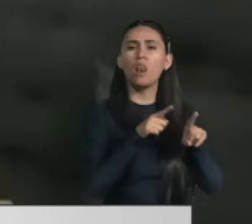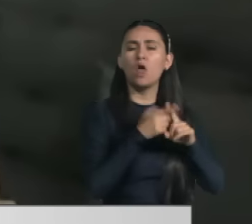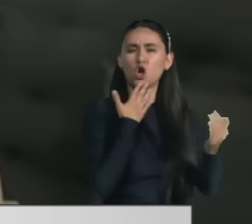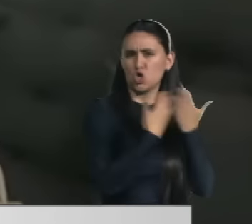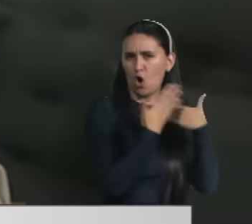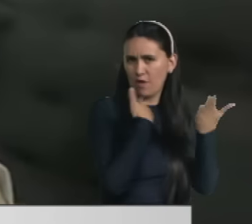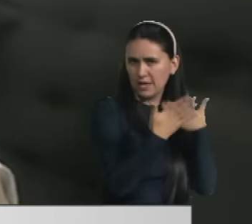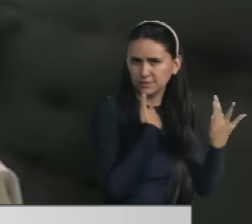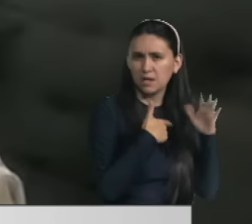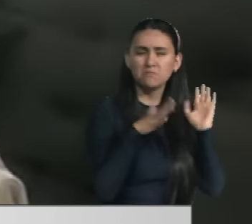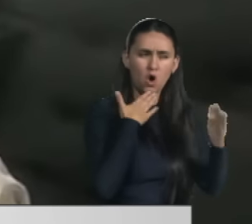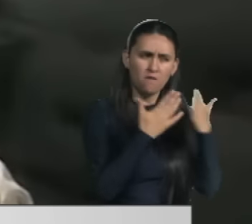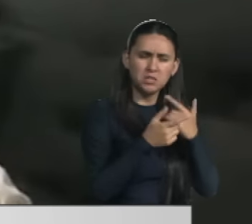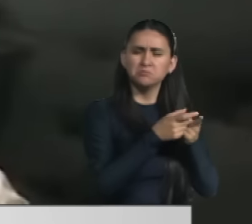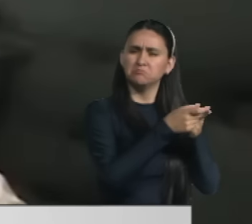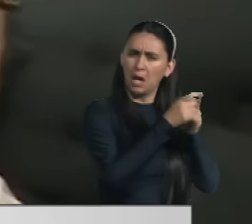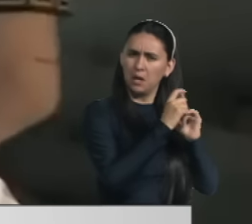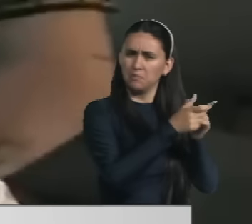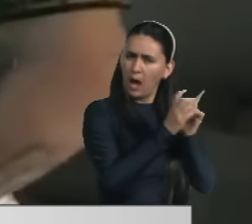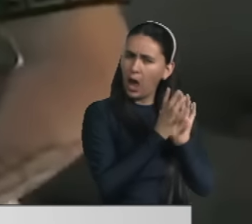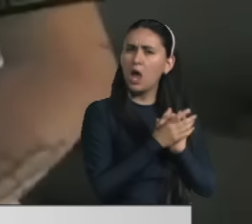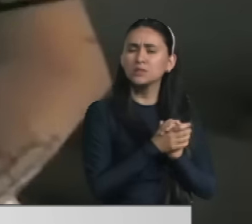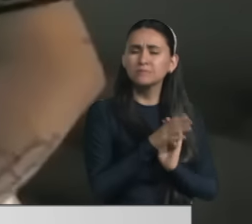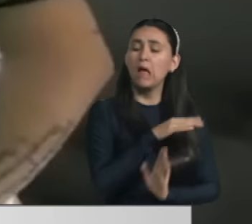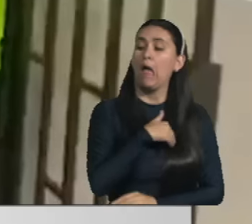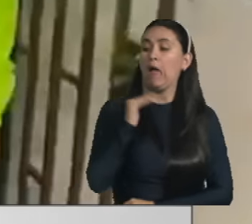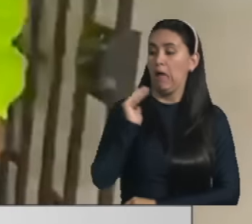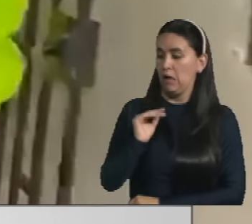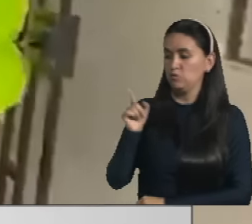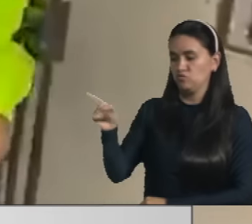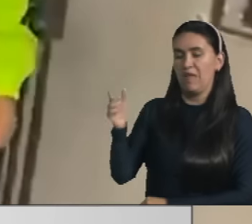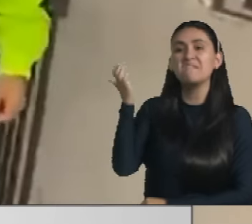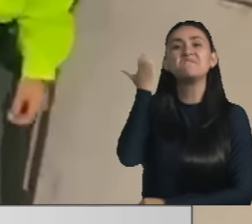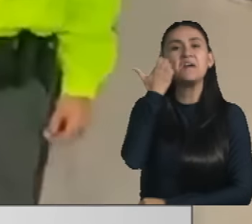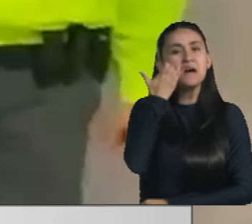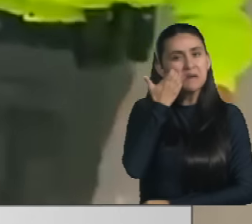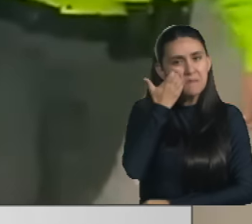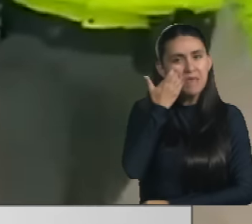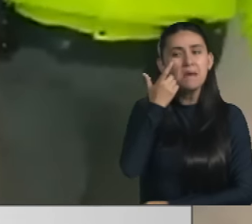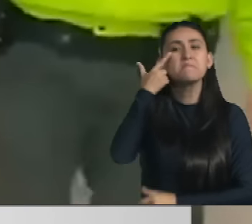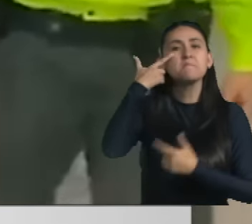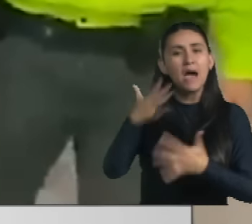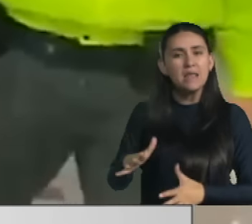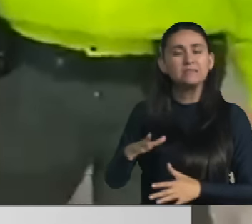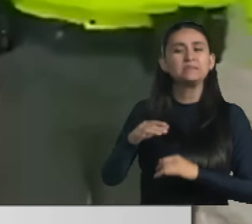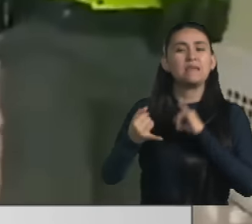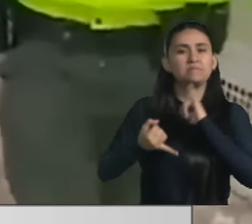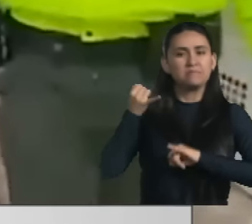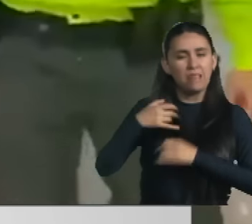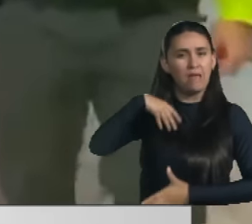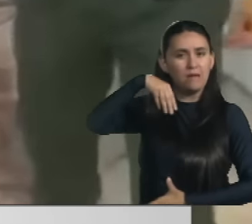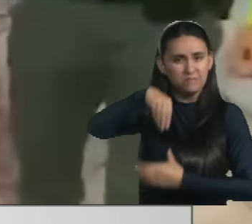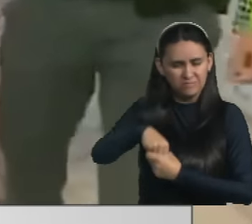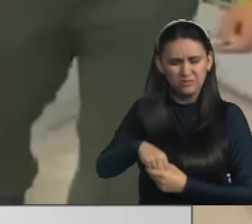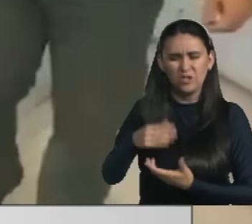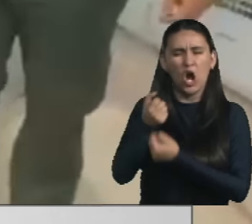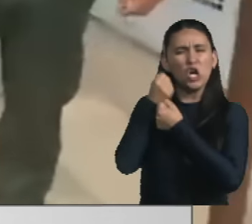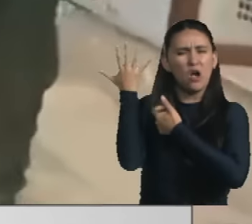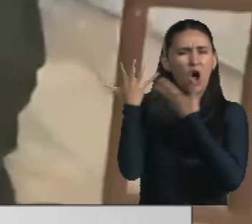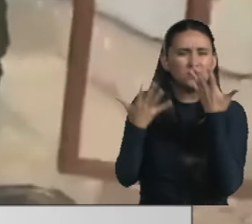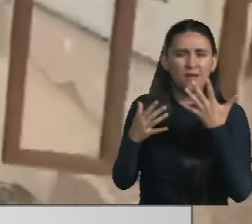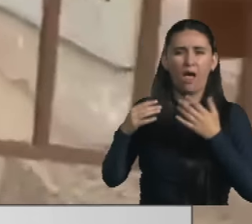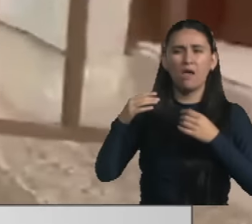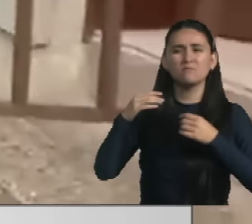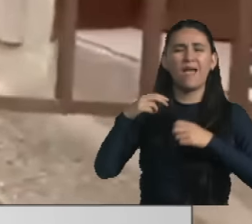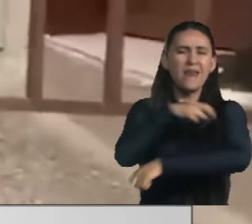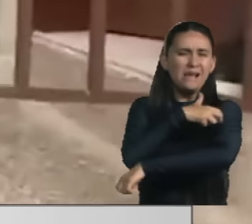me empezó a decir pues varias cosas. Me dijo que yo tenía una enfermedad de transmisión sexual, que me iba a quitar las chácaras de yo no sé qué, y